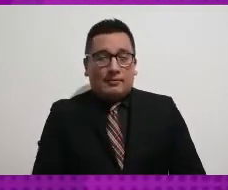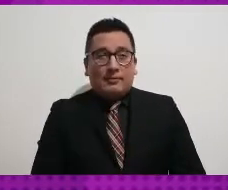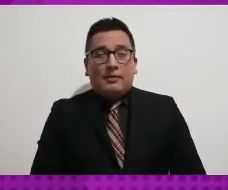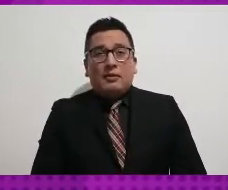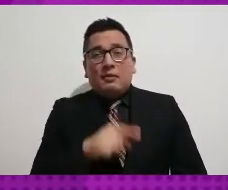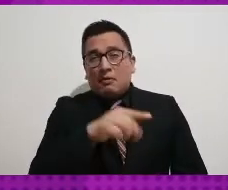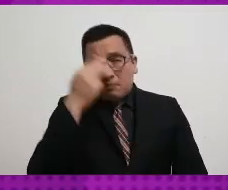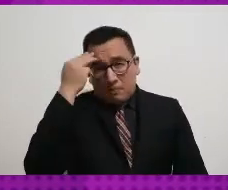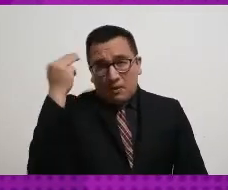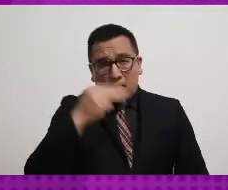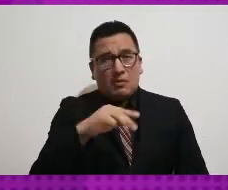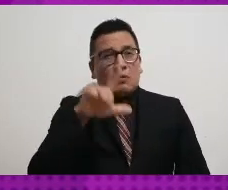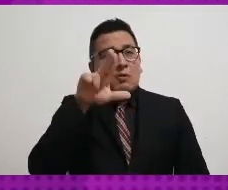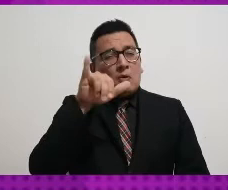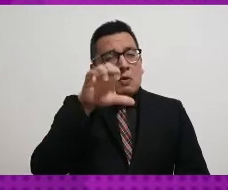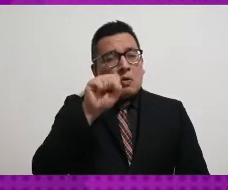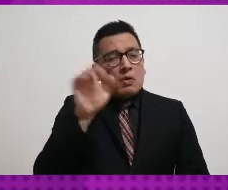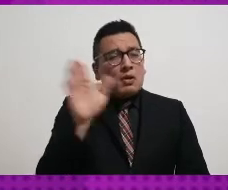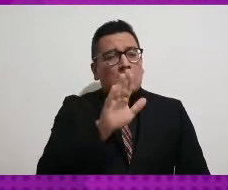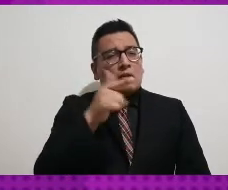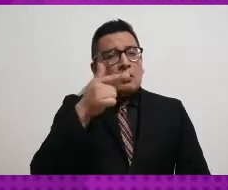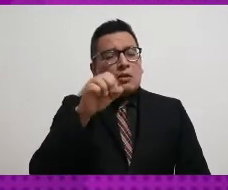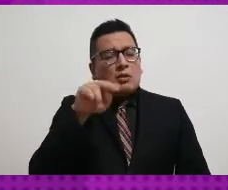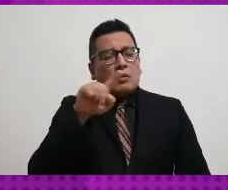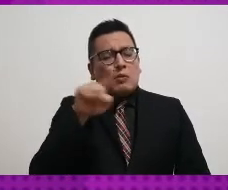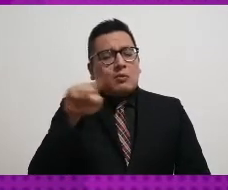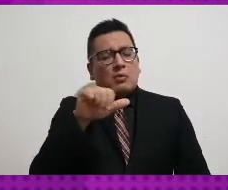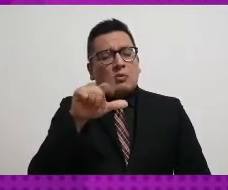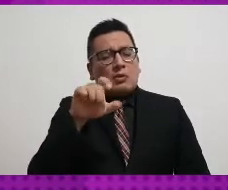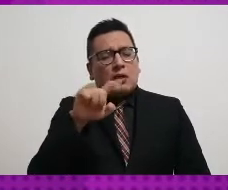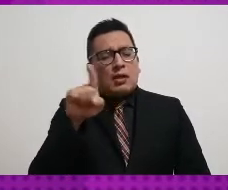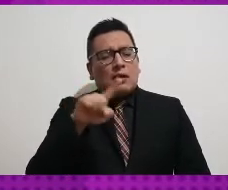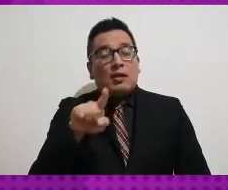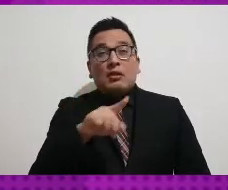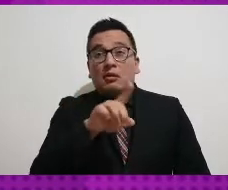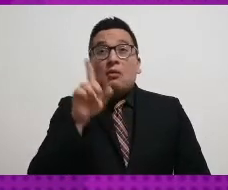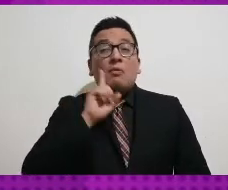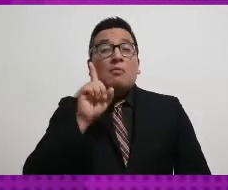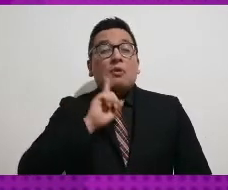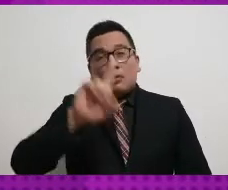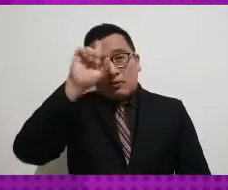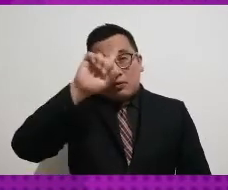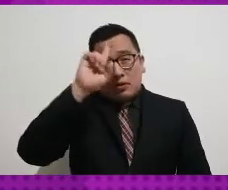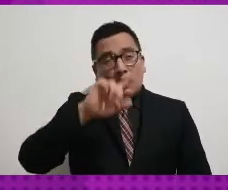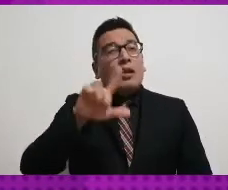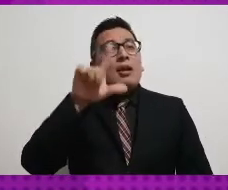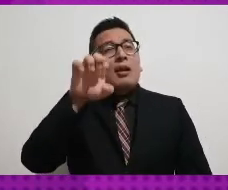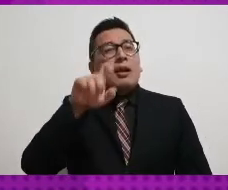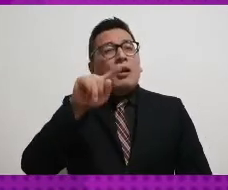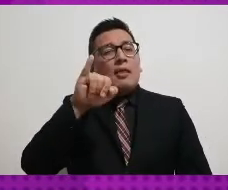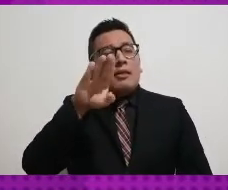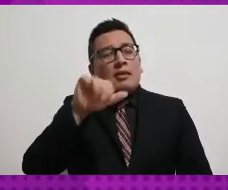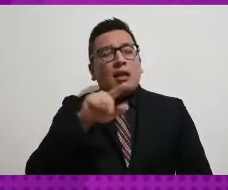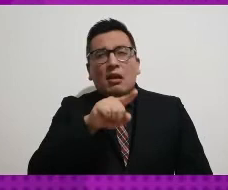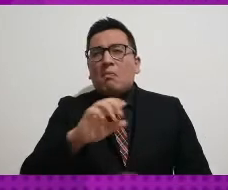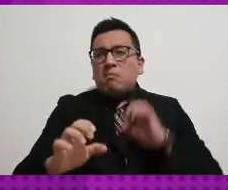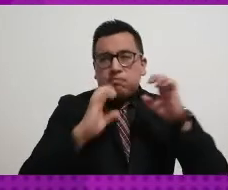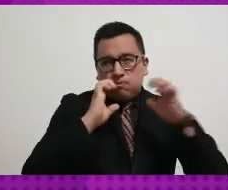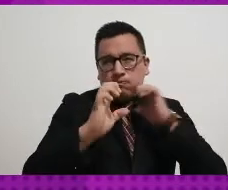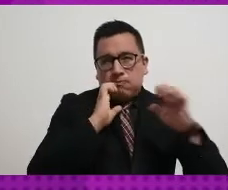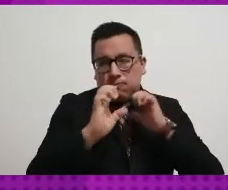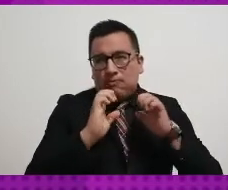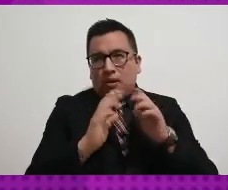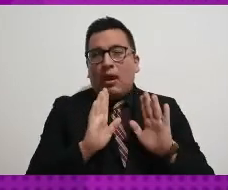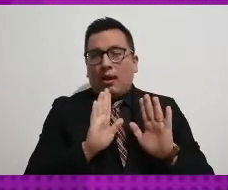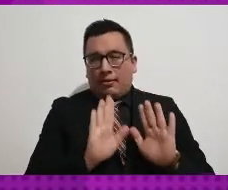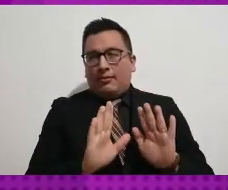Información, el maestro Luis González Briceño. Va a ser entrevistado por la consejera Leticia Bravo Hostos. Sin embargo, que me